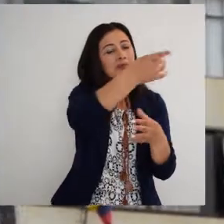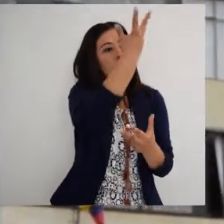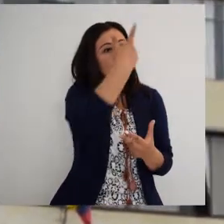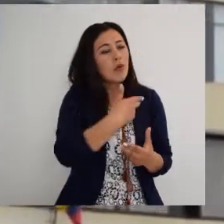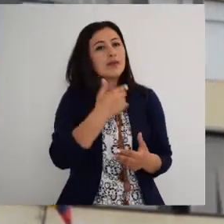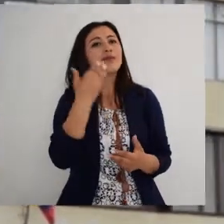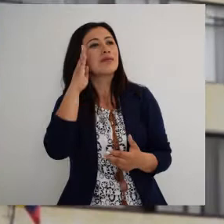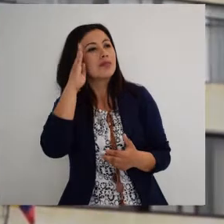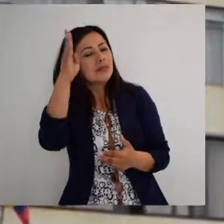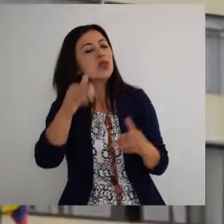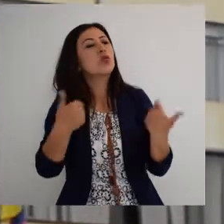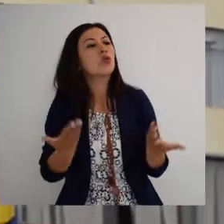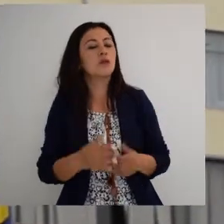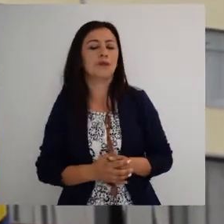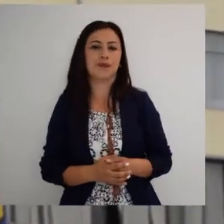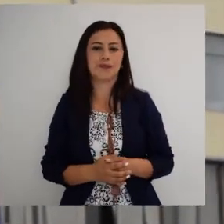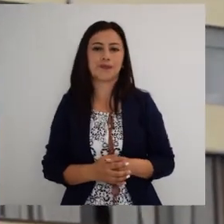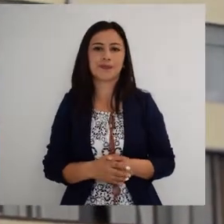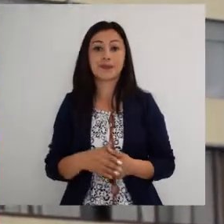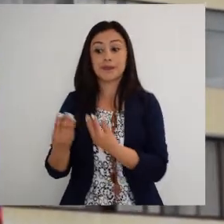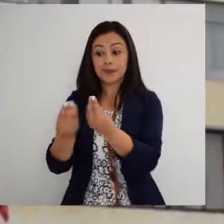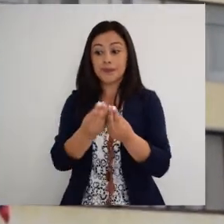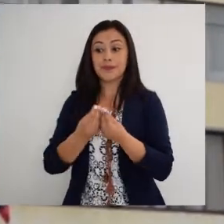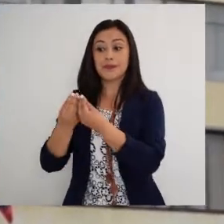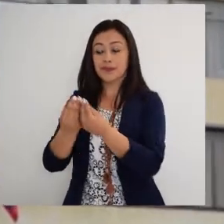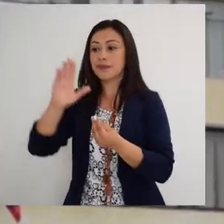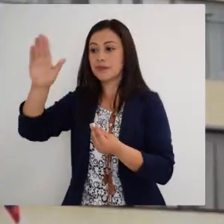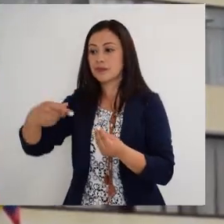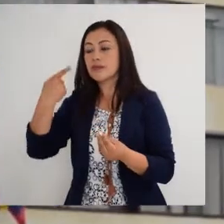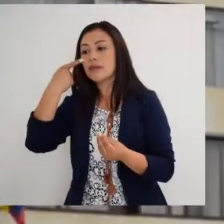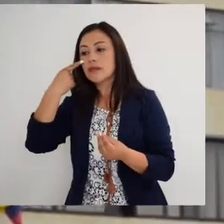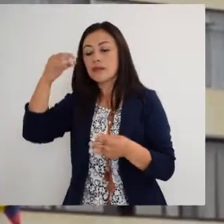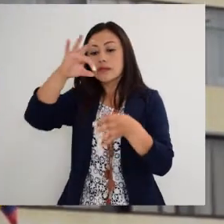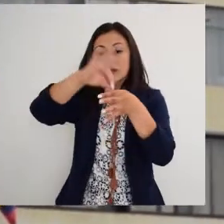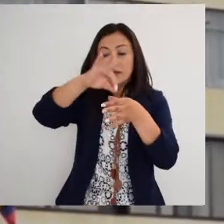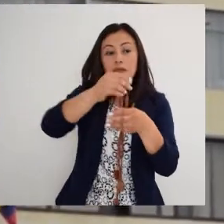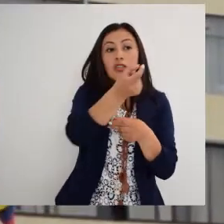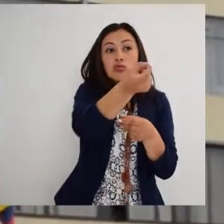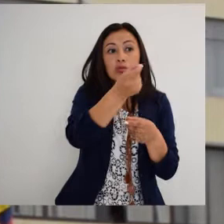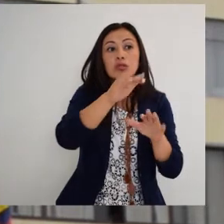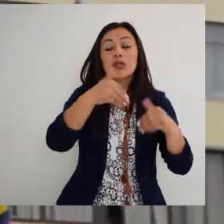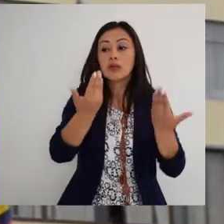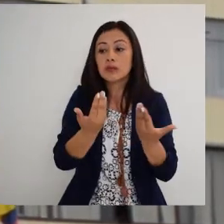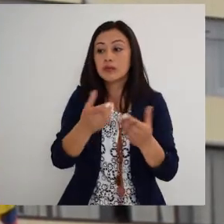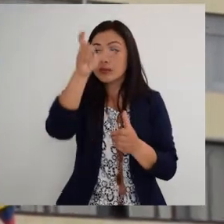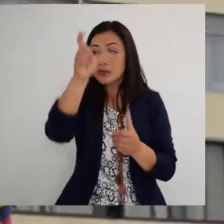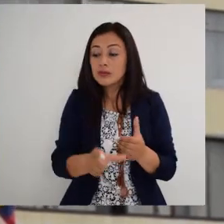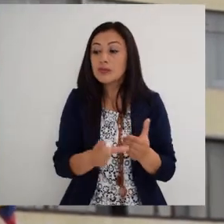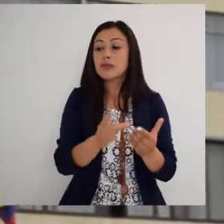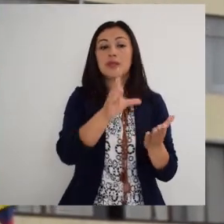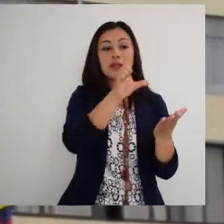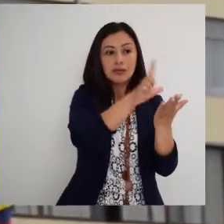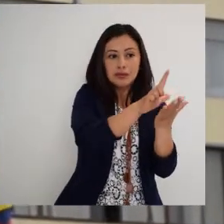Administración Municipal realizó el Consejo de Seguimiento Electoral con presencia de los señores